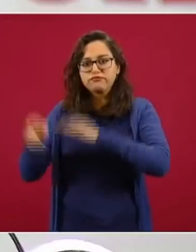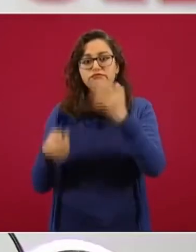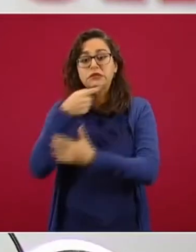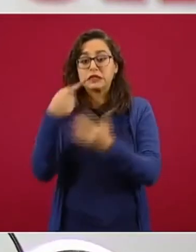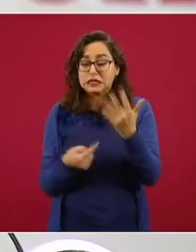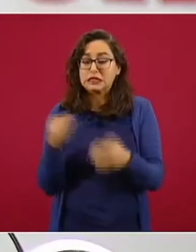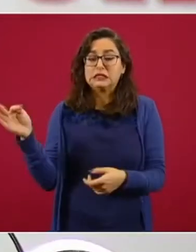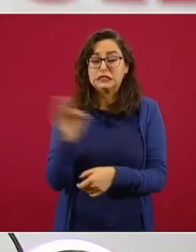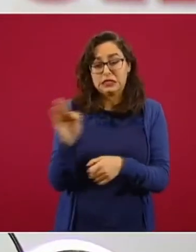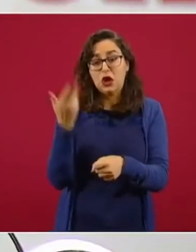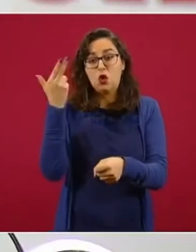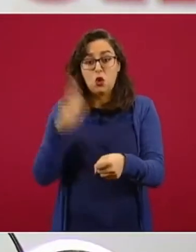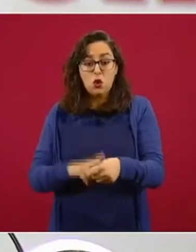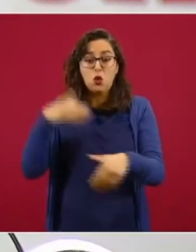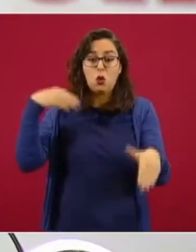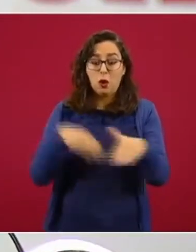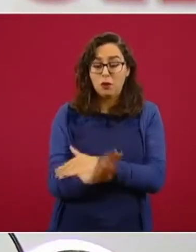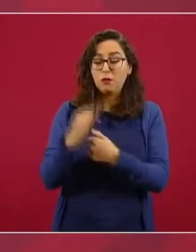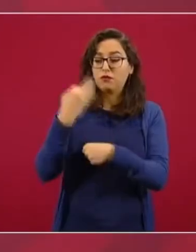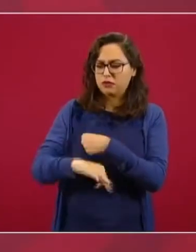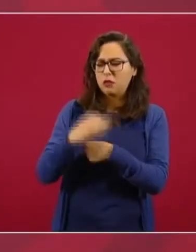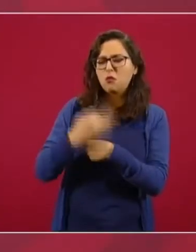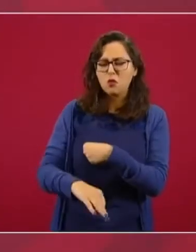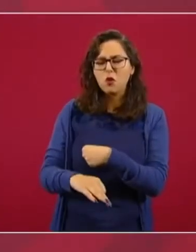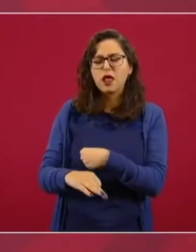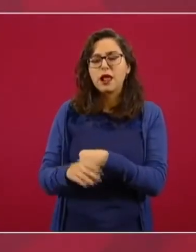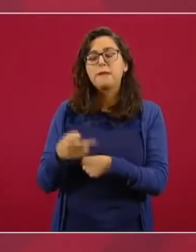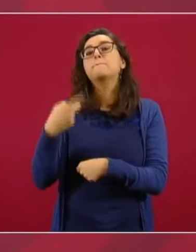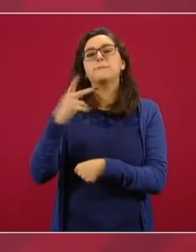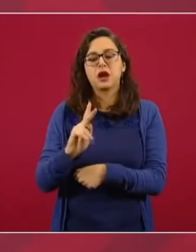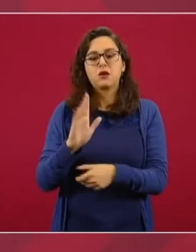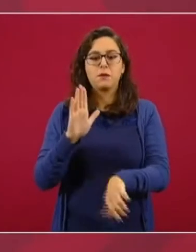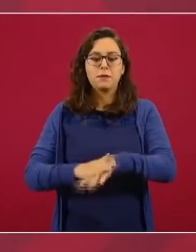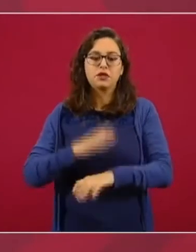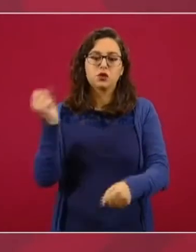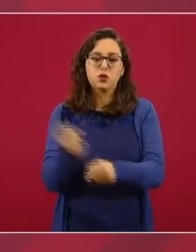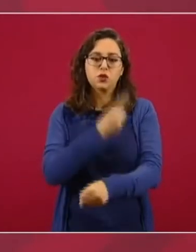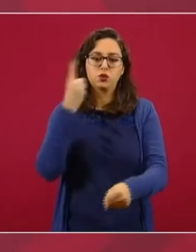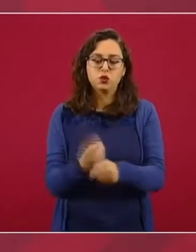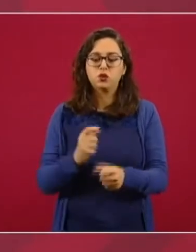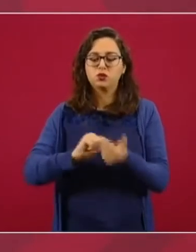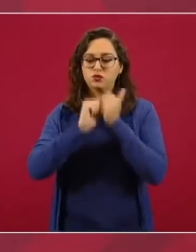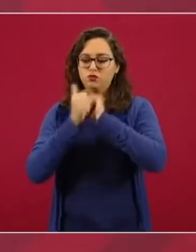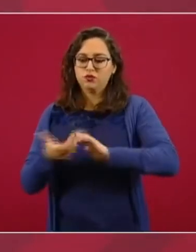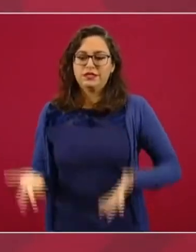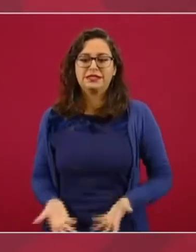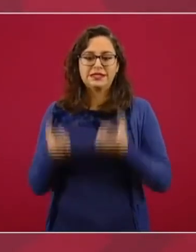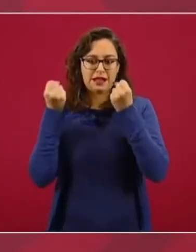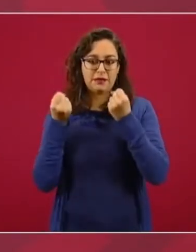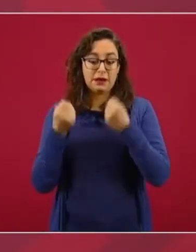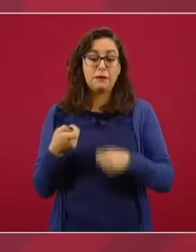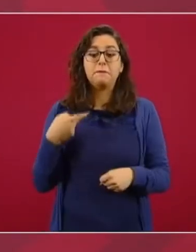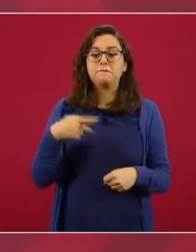temporal y con ella va a tener una mayor probabilidad de recuperarse. Mientras que si se espera, el